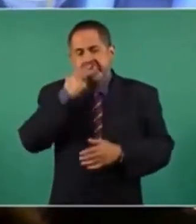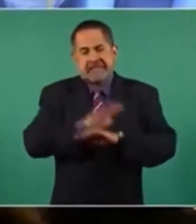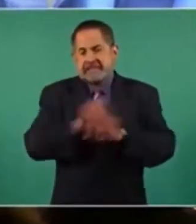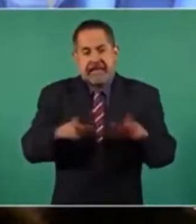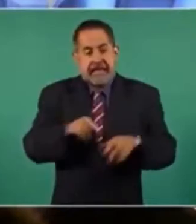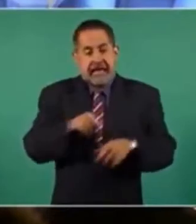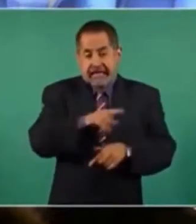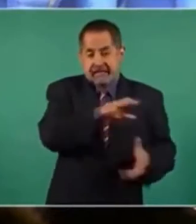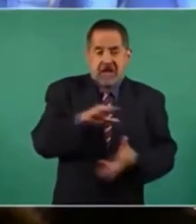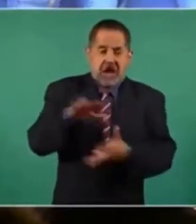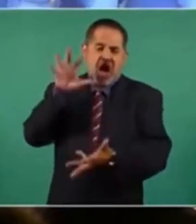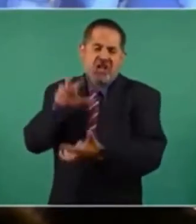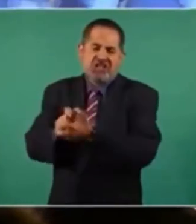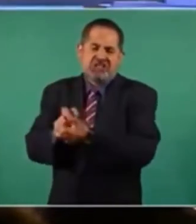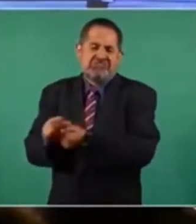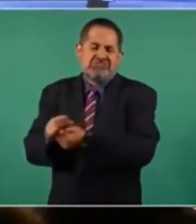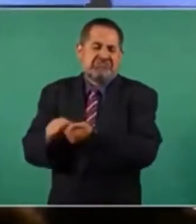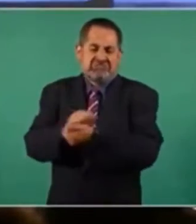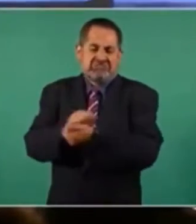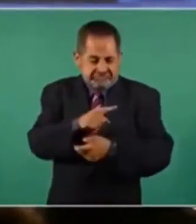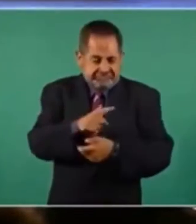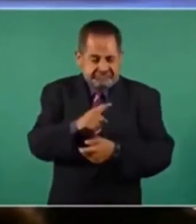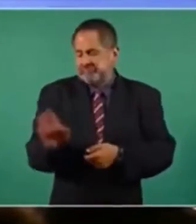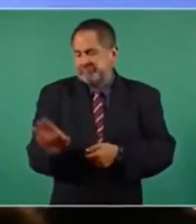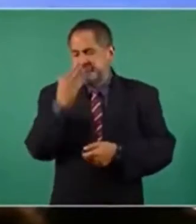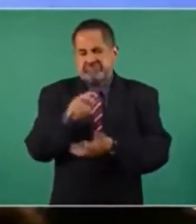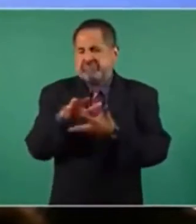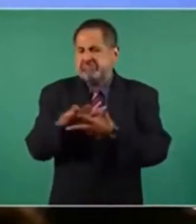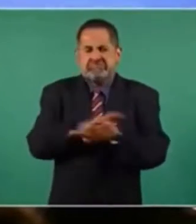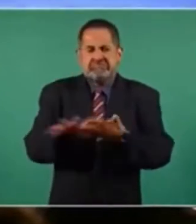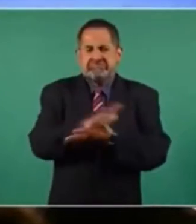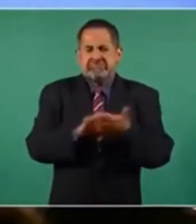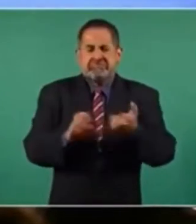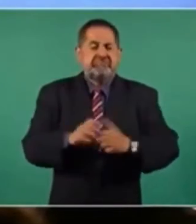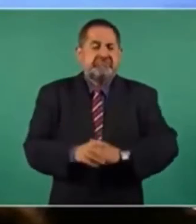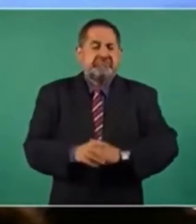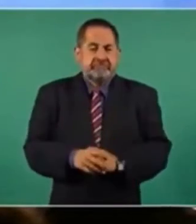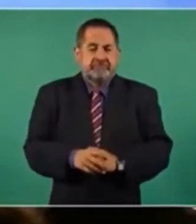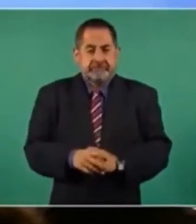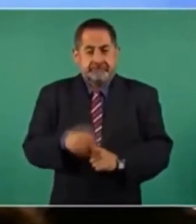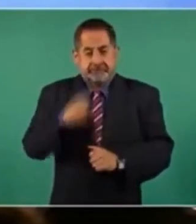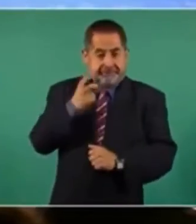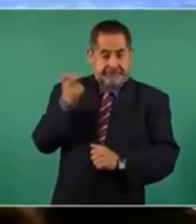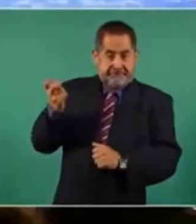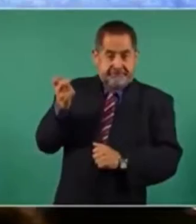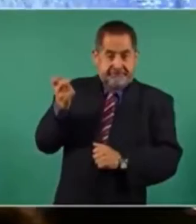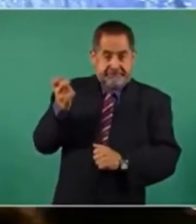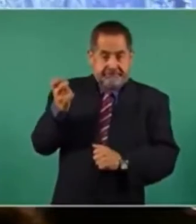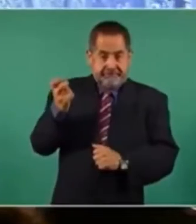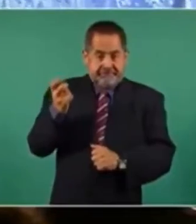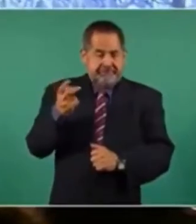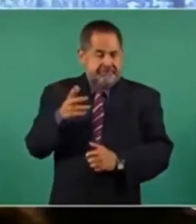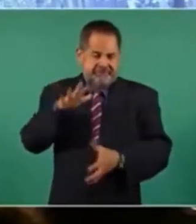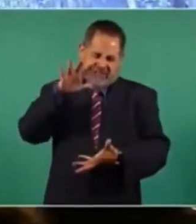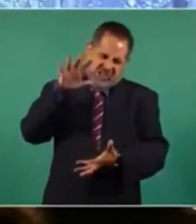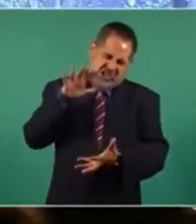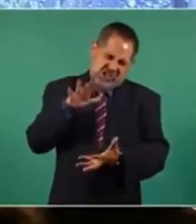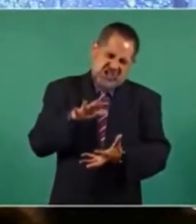van a chatarrización. Se marcan y pasan a fase de desecho. Con esta máquina que los deja en estas